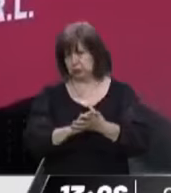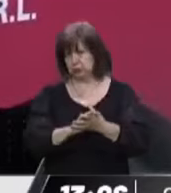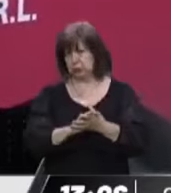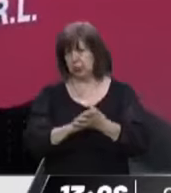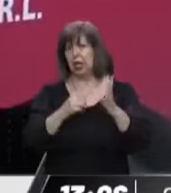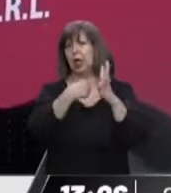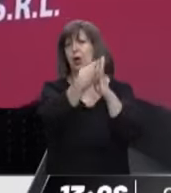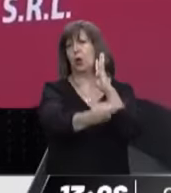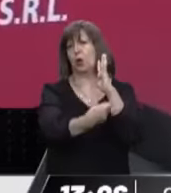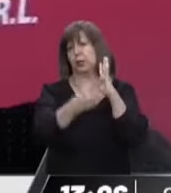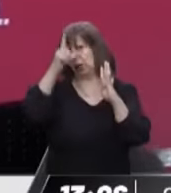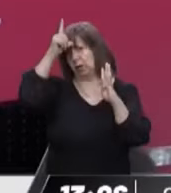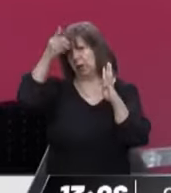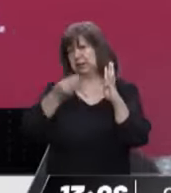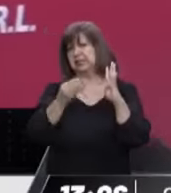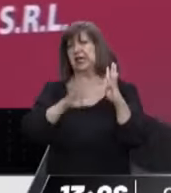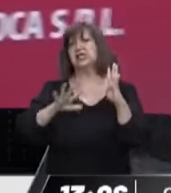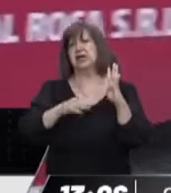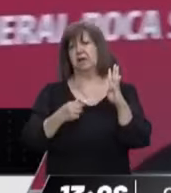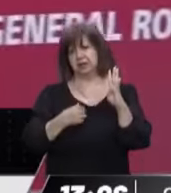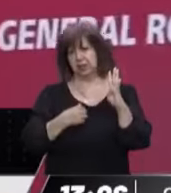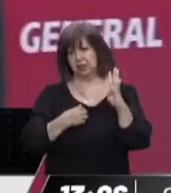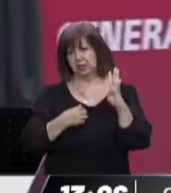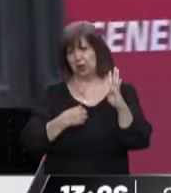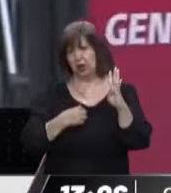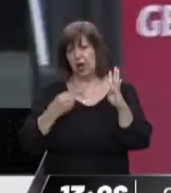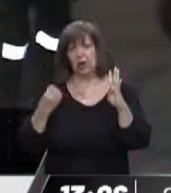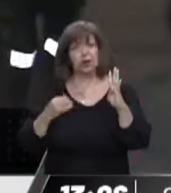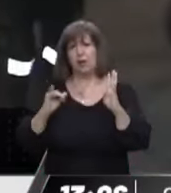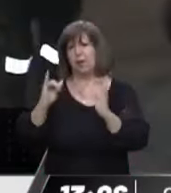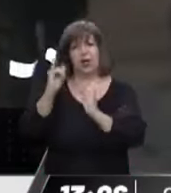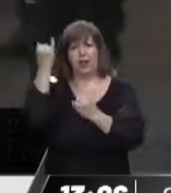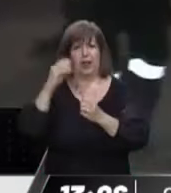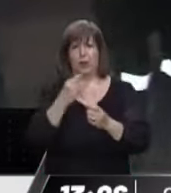¿qué estaban haciendo los policías? Claro,